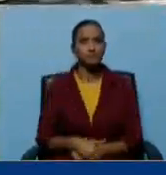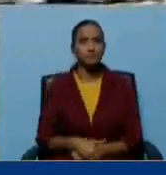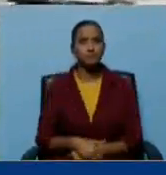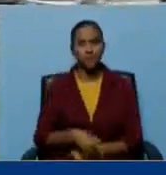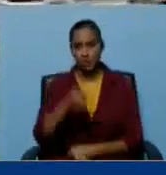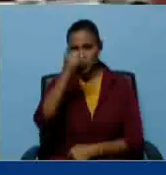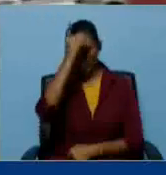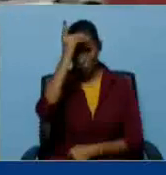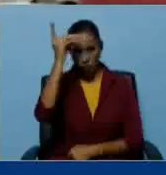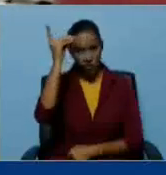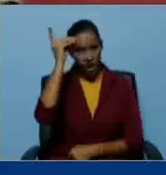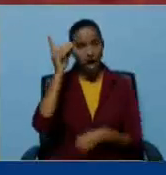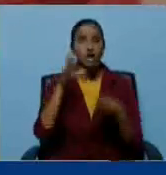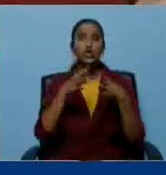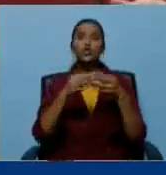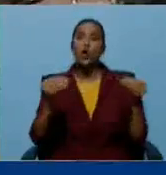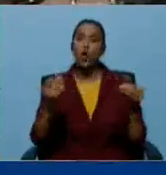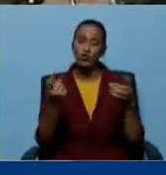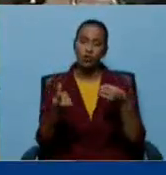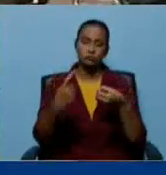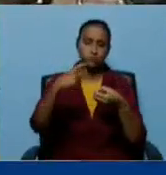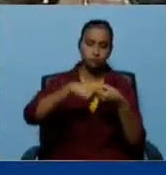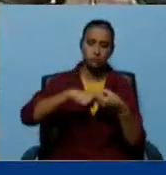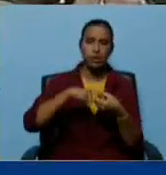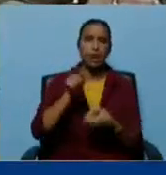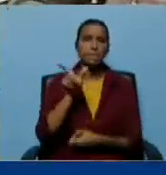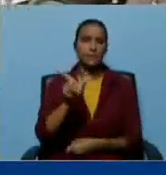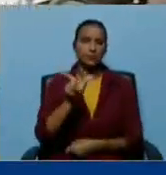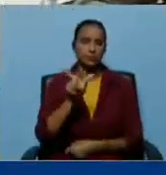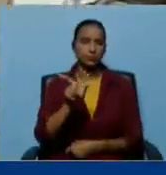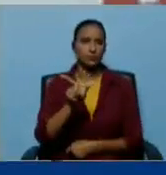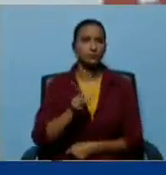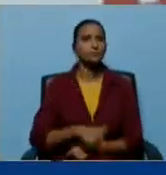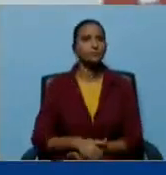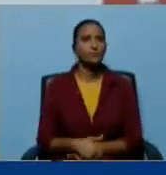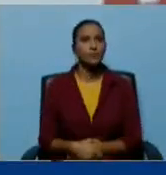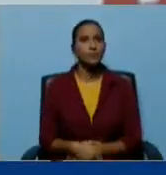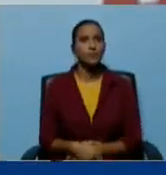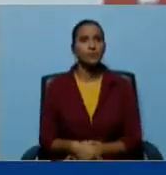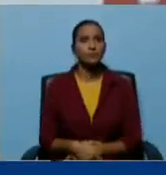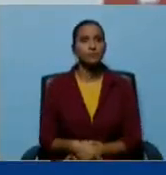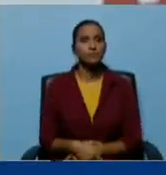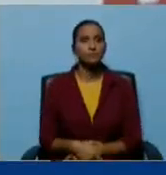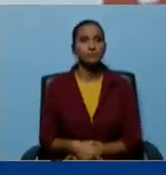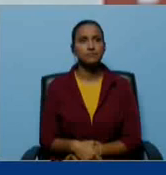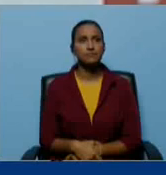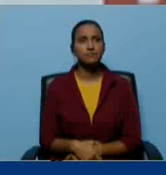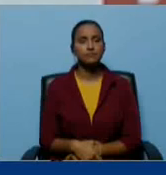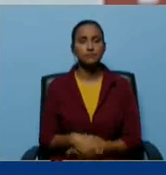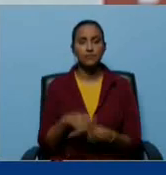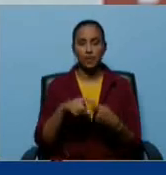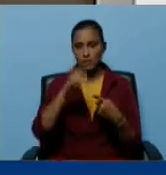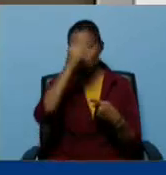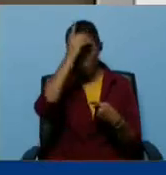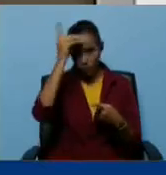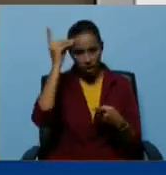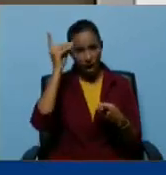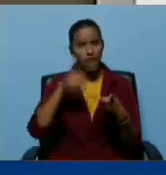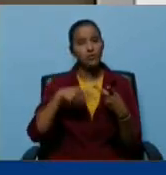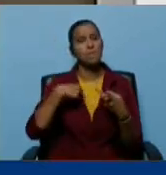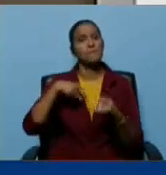y todos sus integrantes del Buró Político, Diosdado,